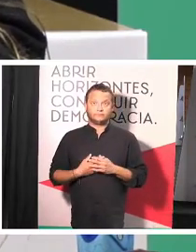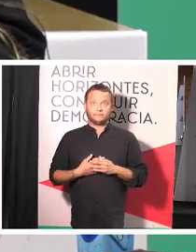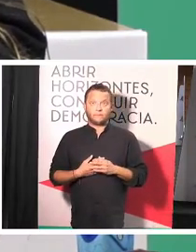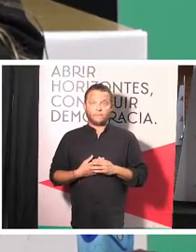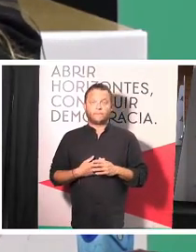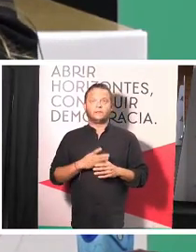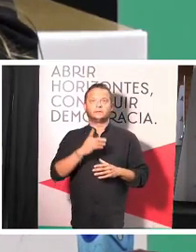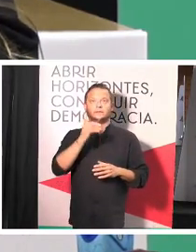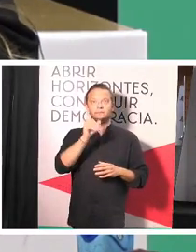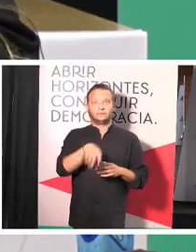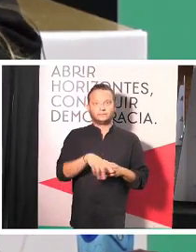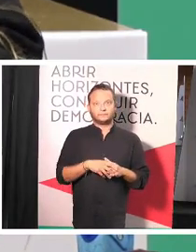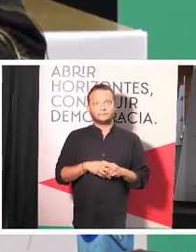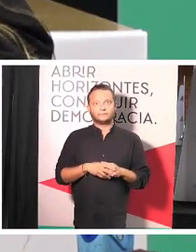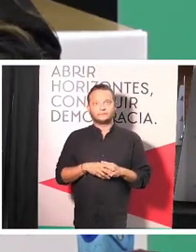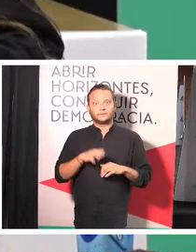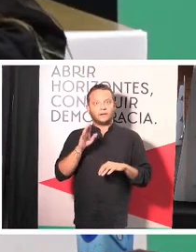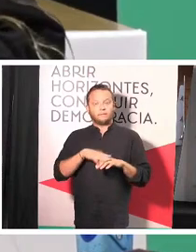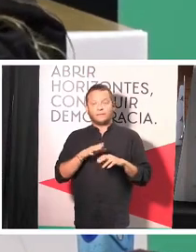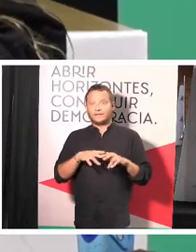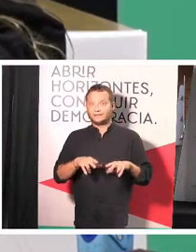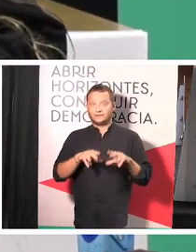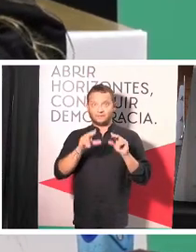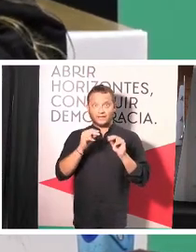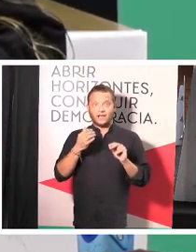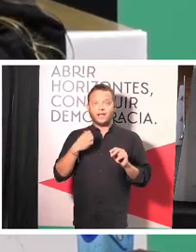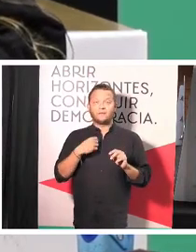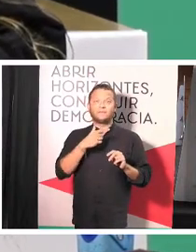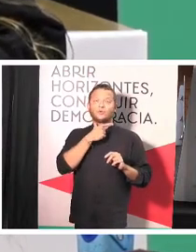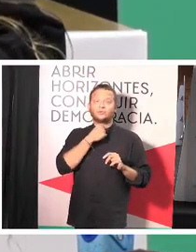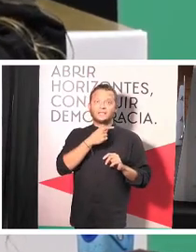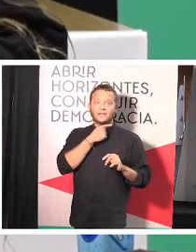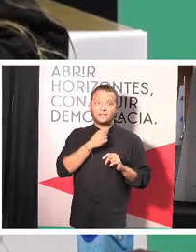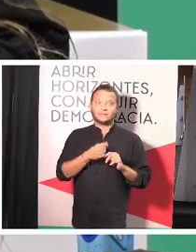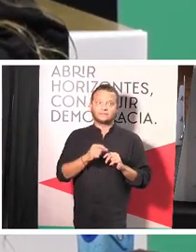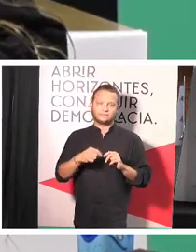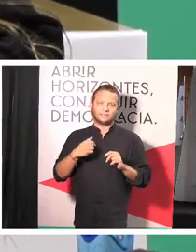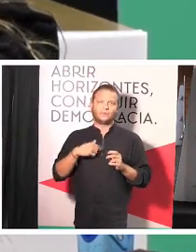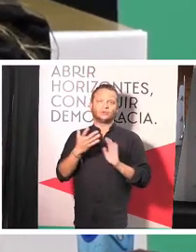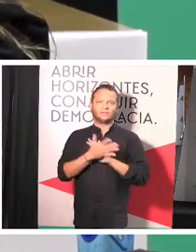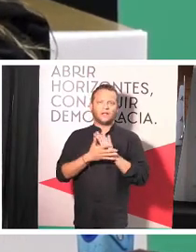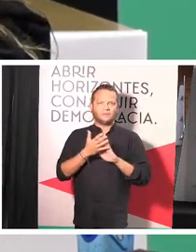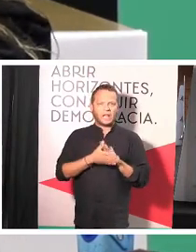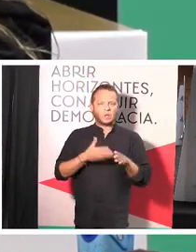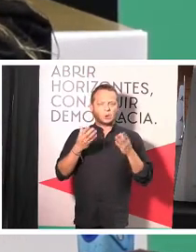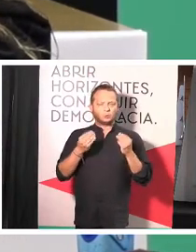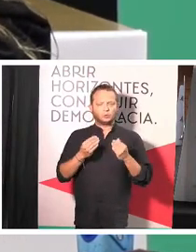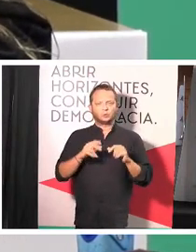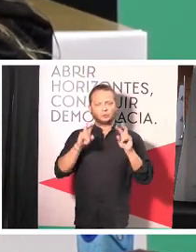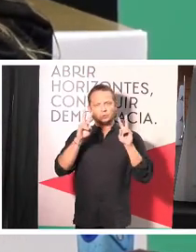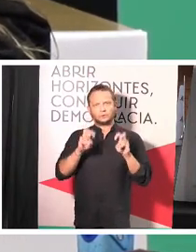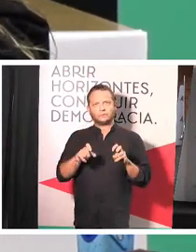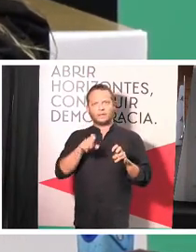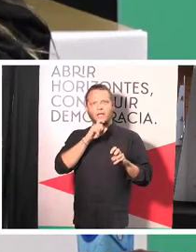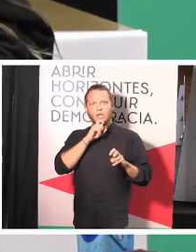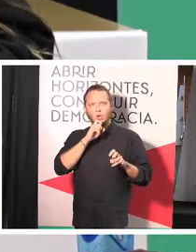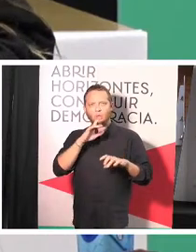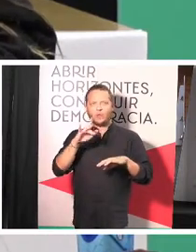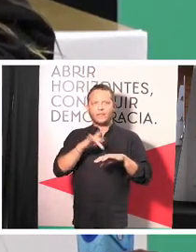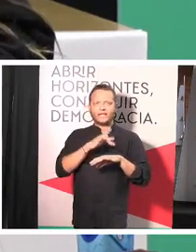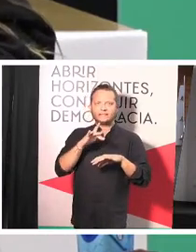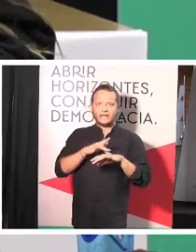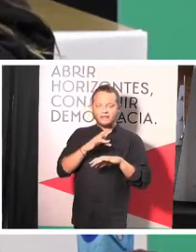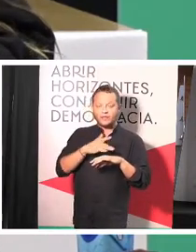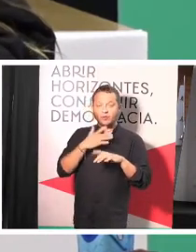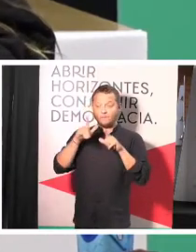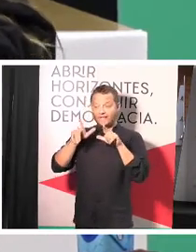Y también, para terminar ya, me gustaría, estamos hablando mucho de cómo la digitalización